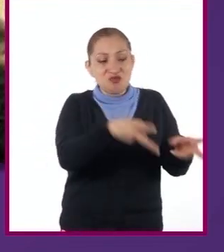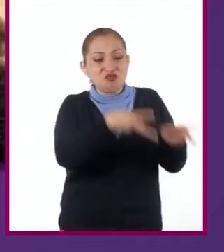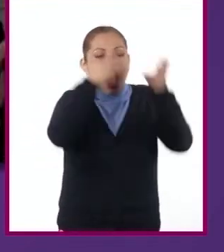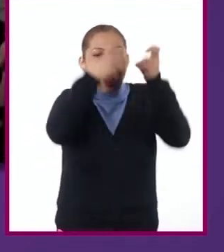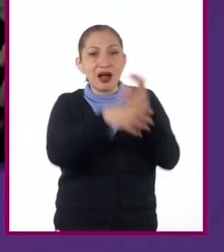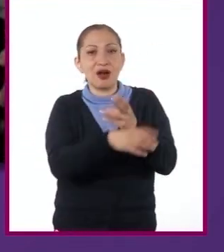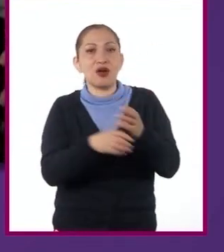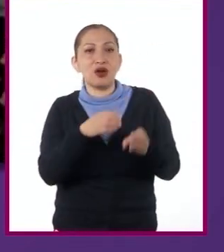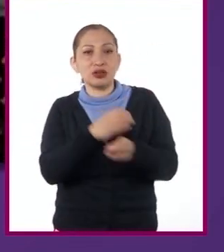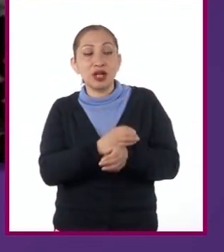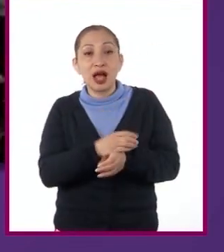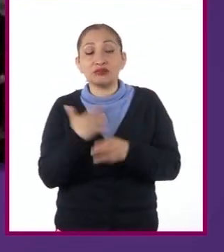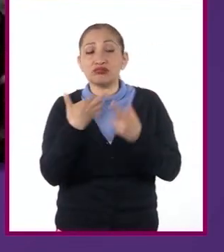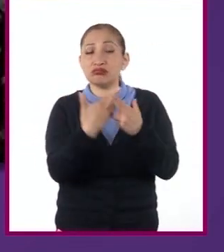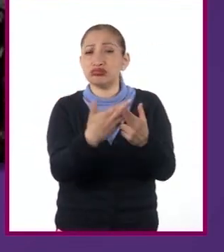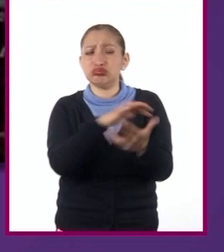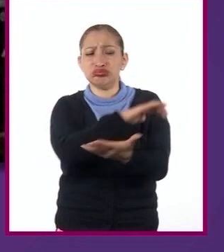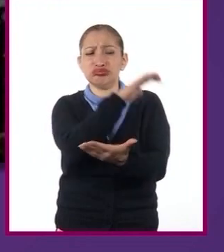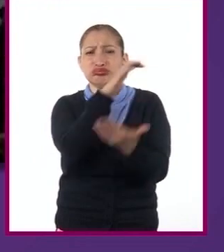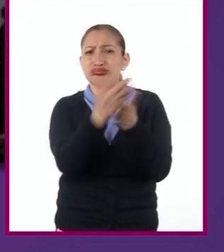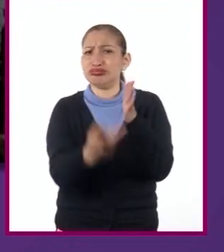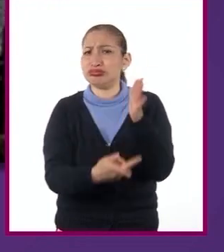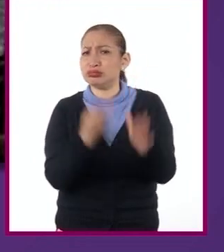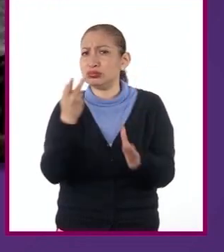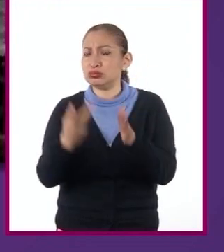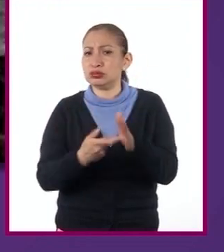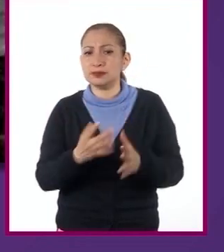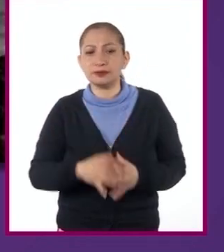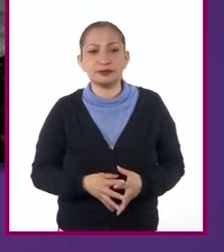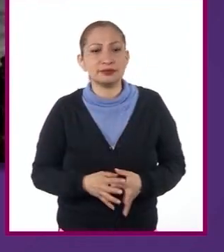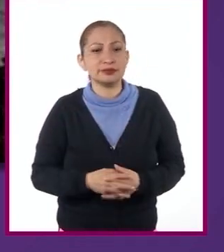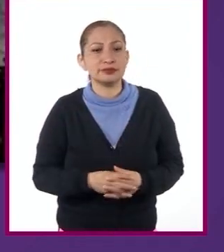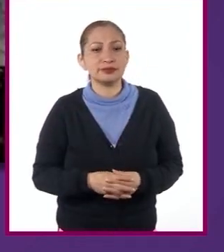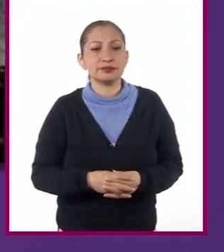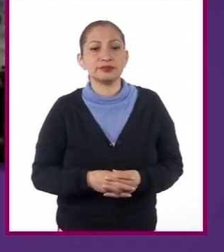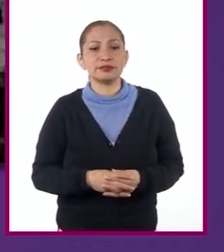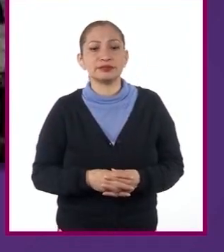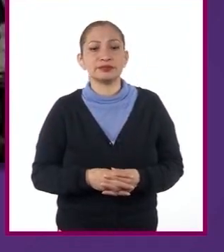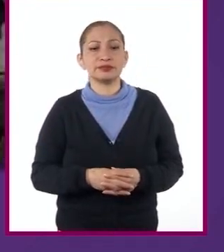botín, cuantioso en muchas ocasiones.